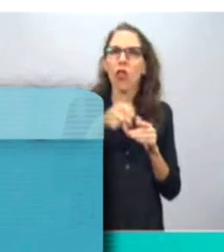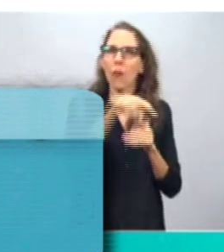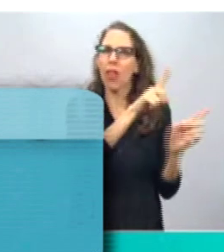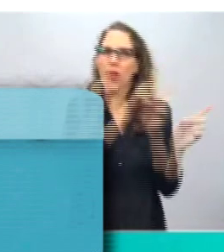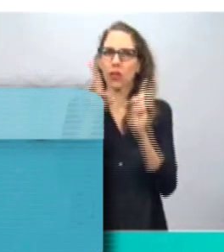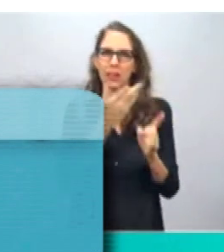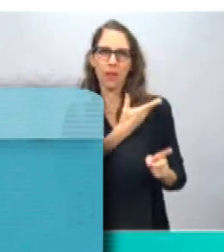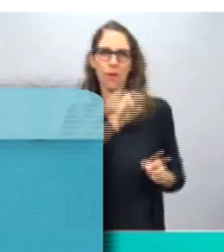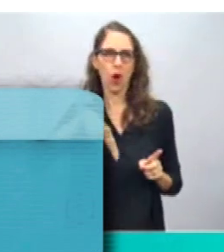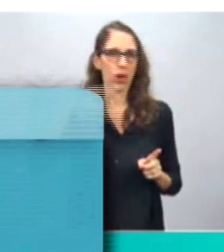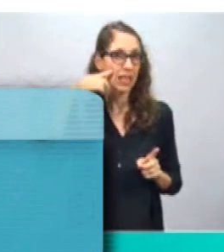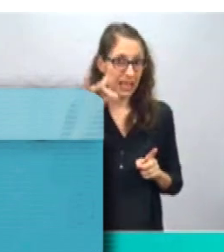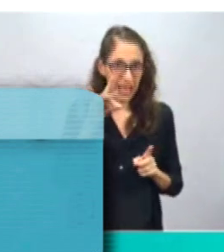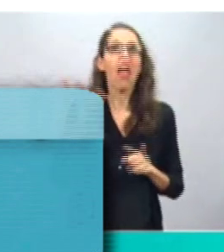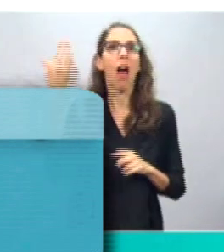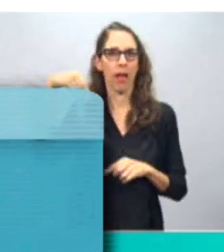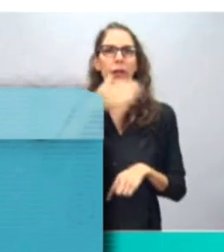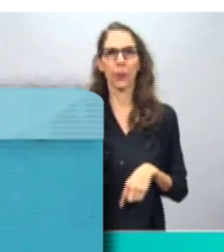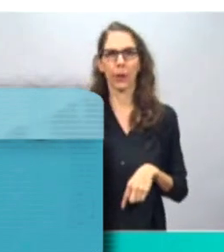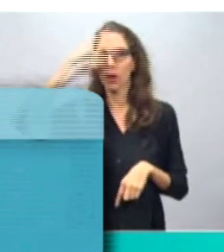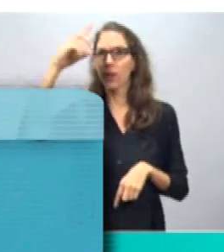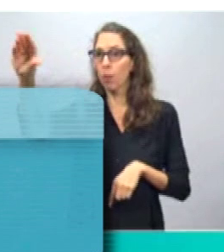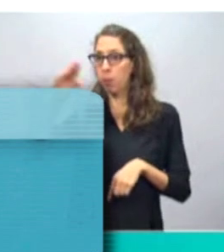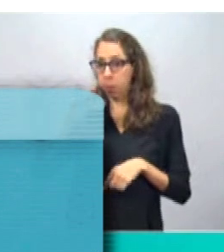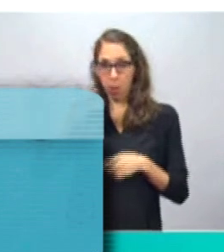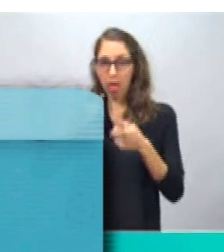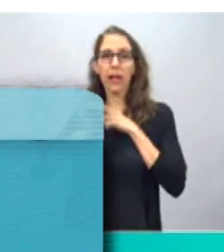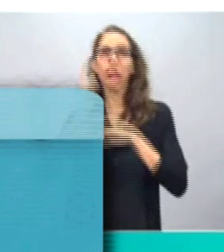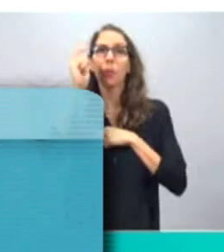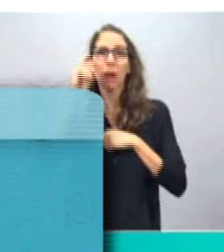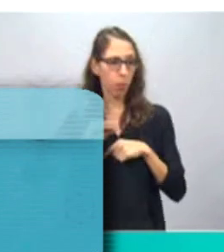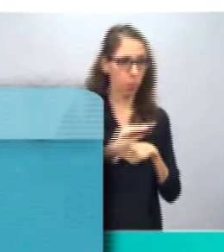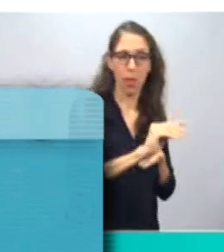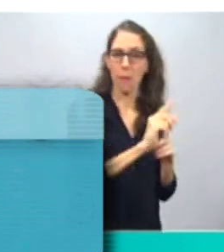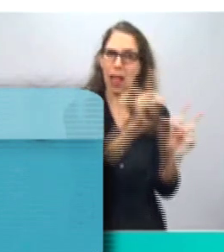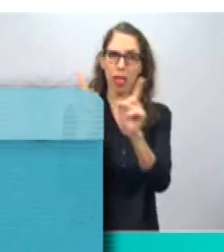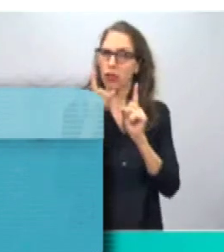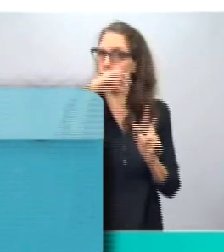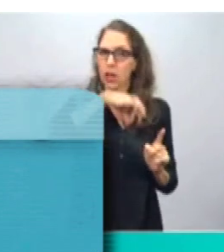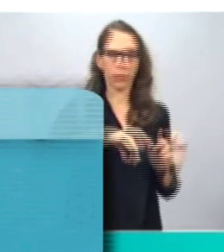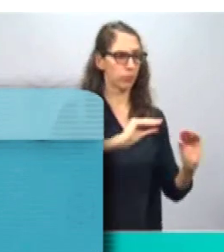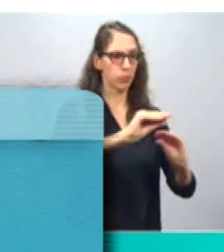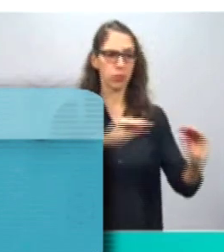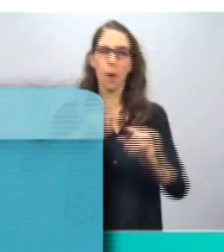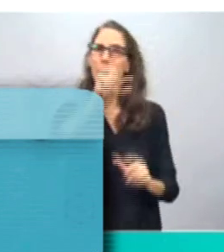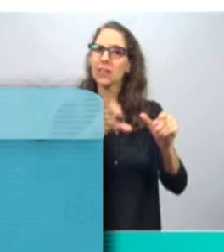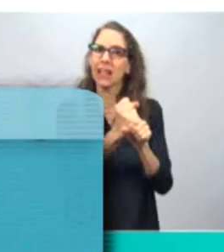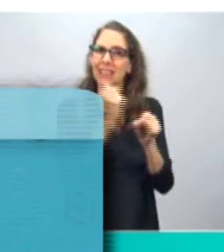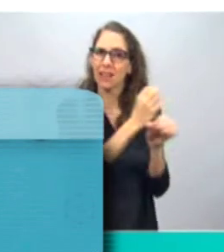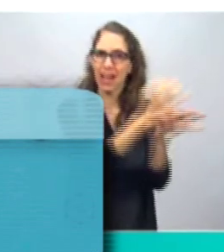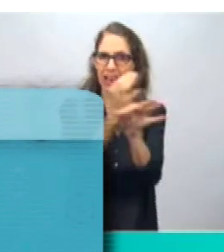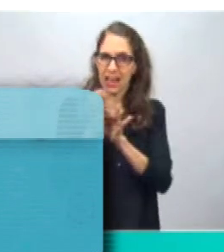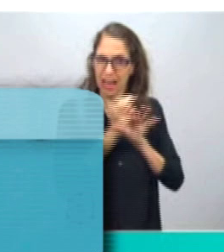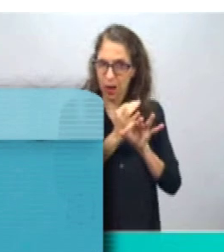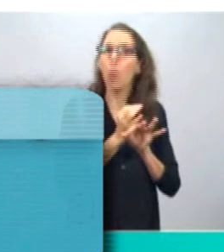eran recursos que enviaba el Gobierno Nacional y que iban directo al bolsillo de los docentes, de las docentes, de los trabajadores de la educación de la provincia